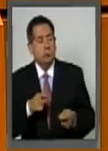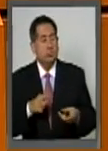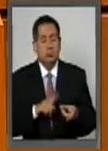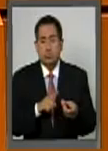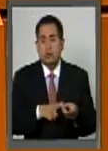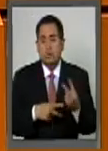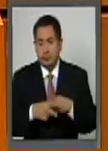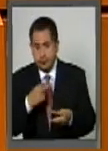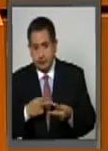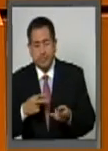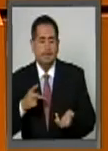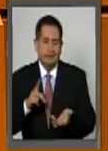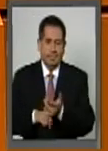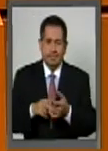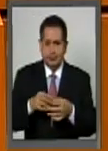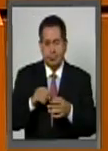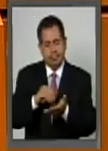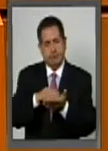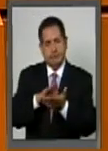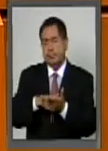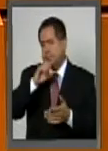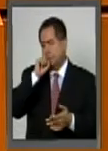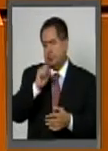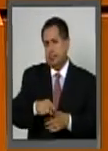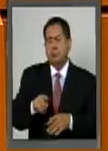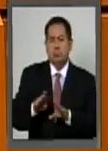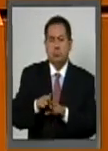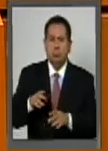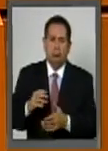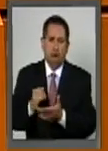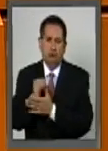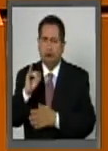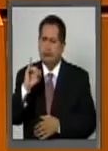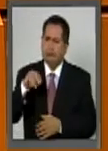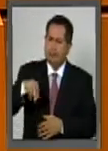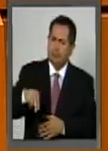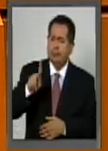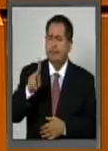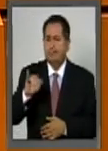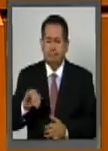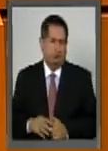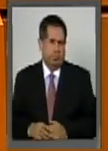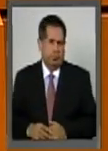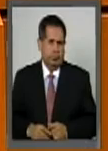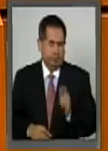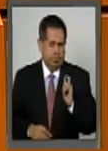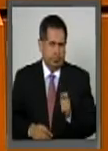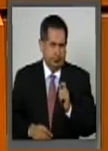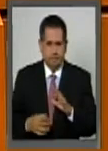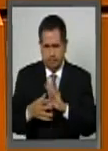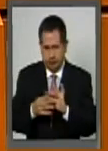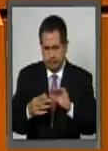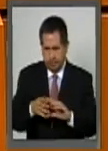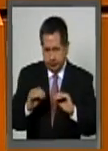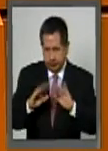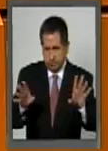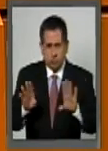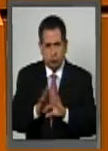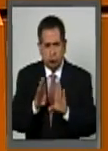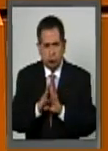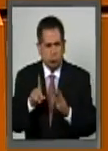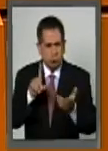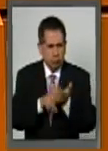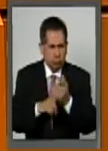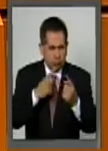inicia con la declaración que al efecto emita el INPI. Es decir, estamos hablando de una